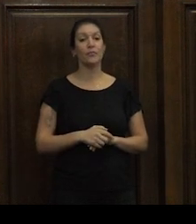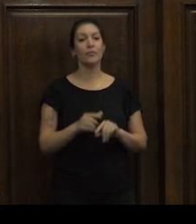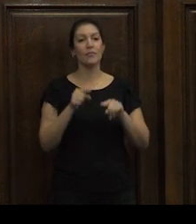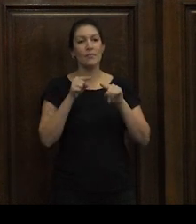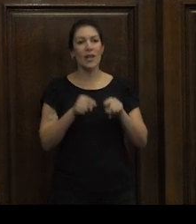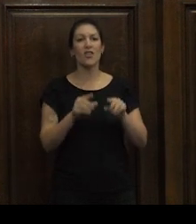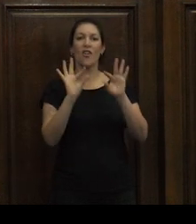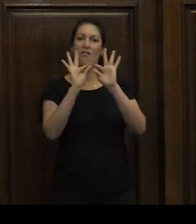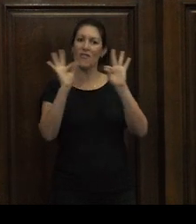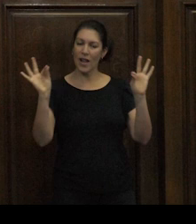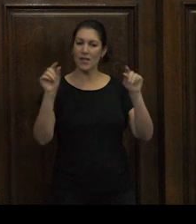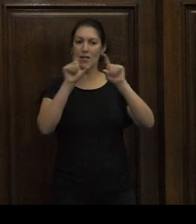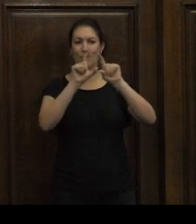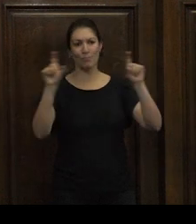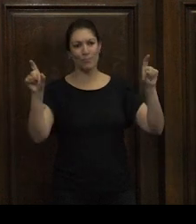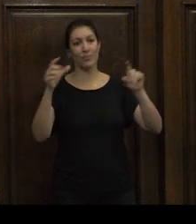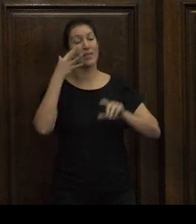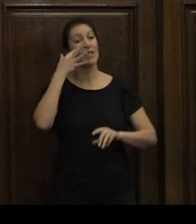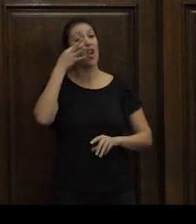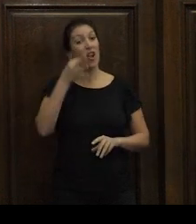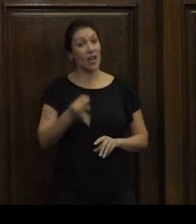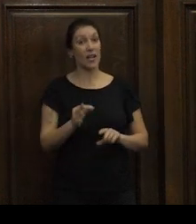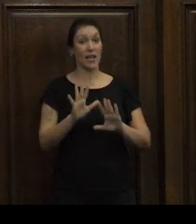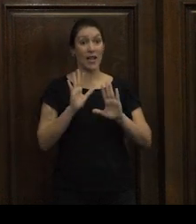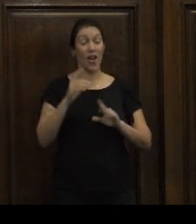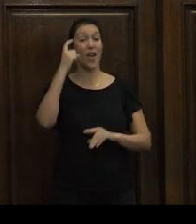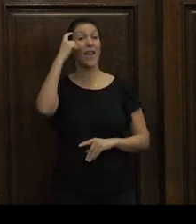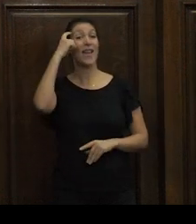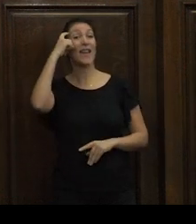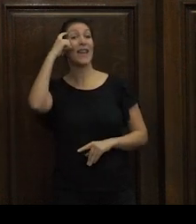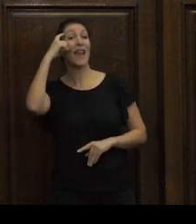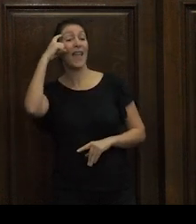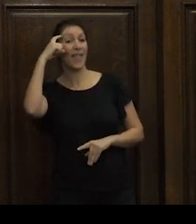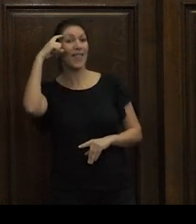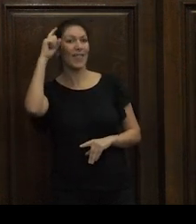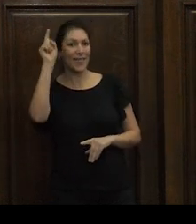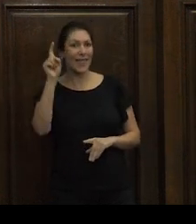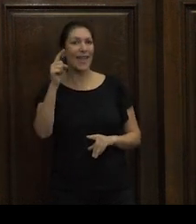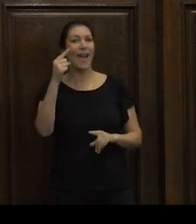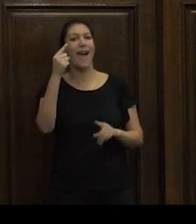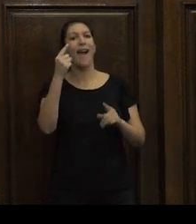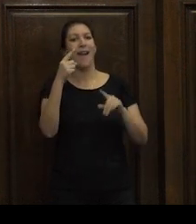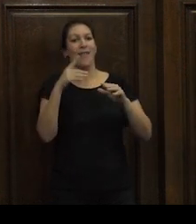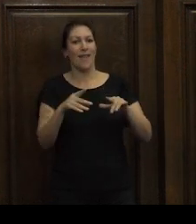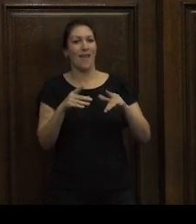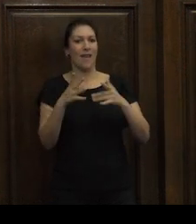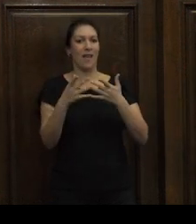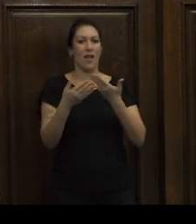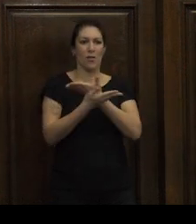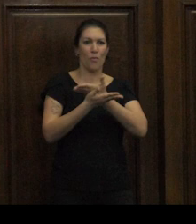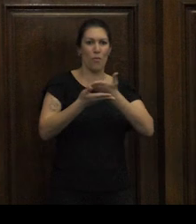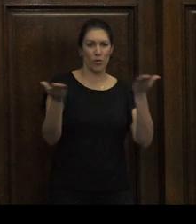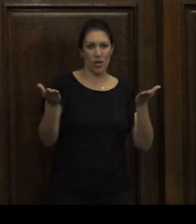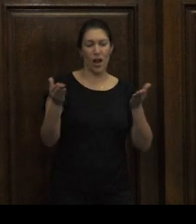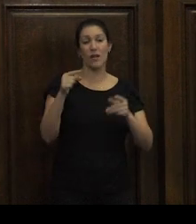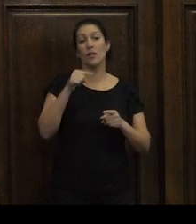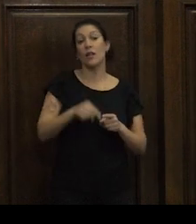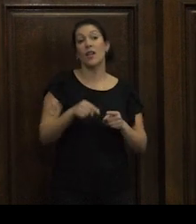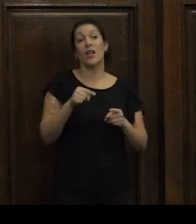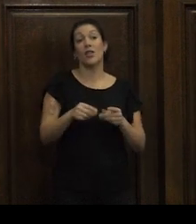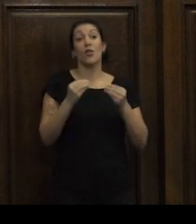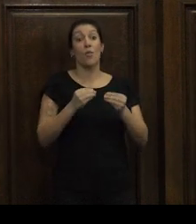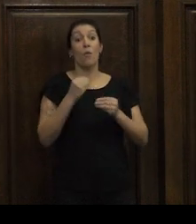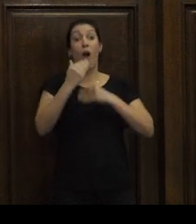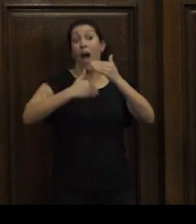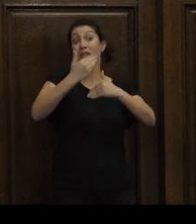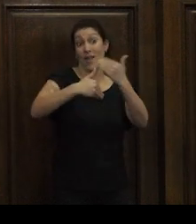Esa frase creo que resume, podría resumir la idea del ensayo freudiano, por lo menos en lo que a mí me interesa aquí, es el precio que pagamos